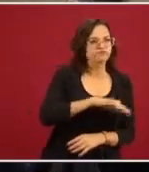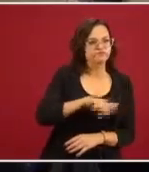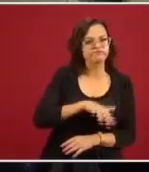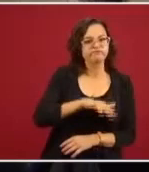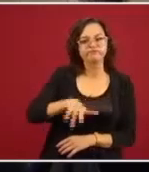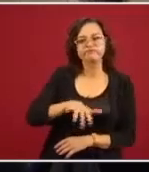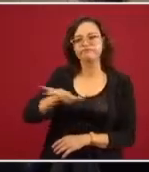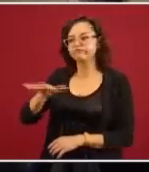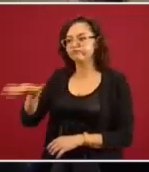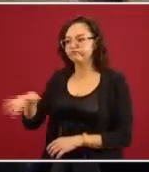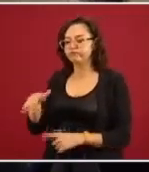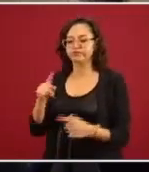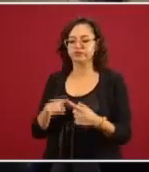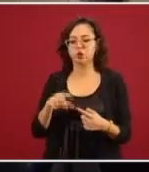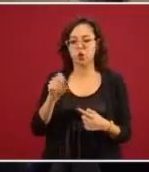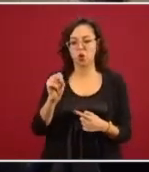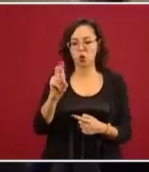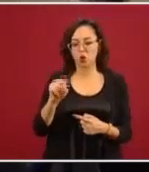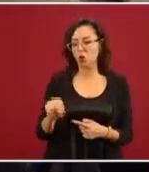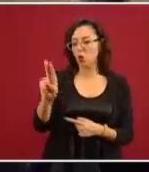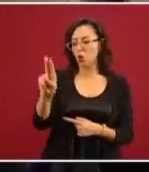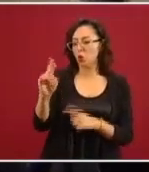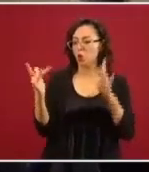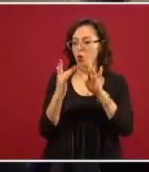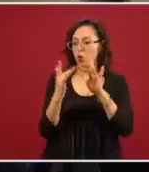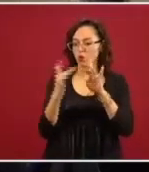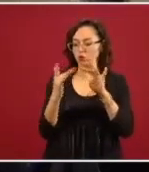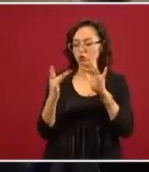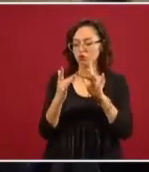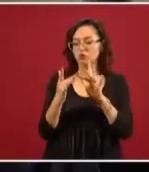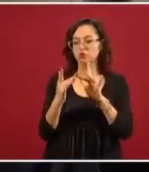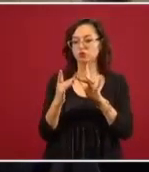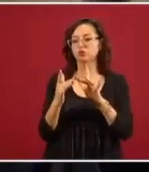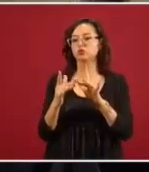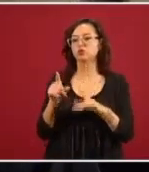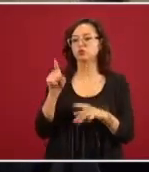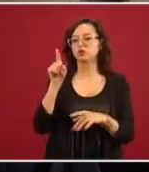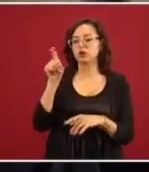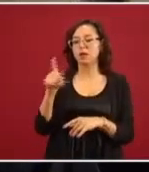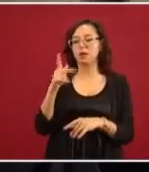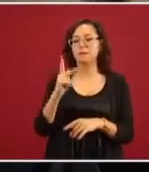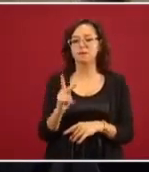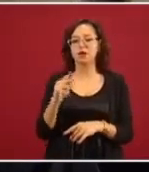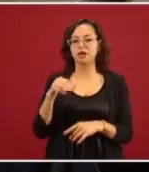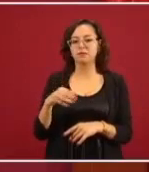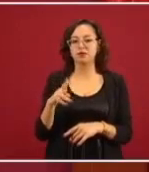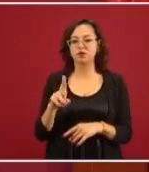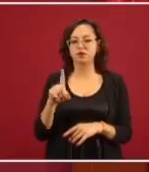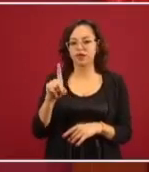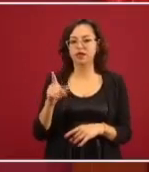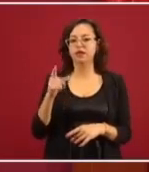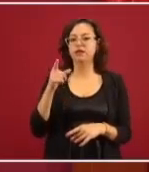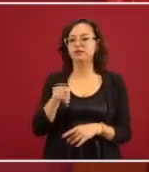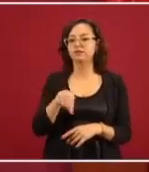trabajando con las Naciones Unidas, la Organización de las Naciones Unidas a través del PNUD y la UNOPS.